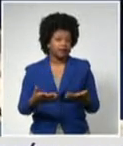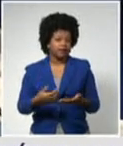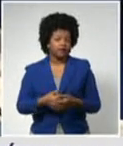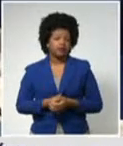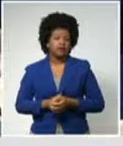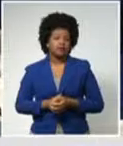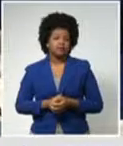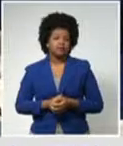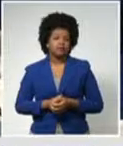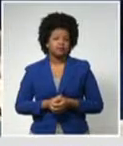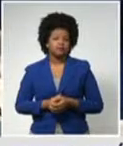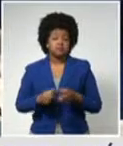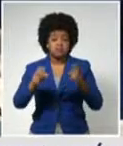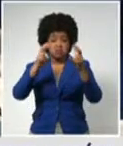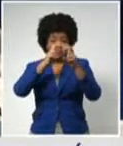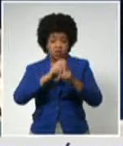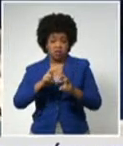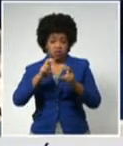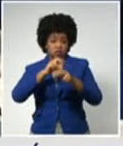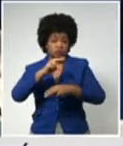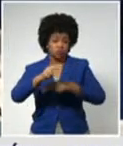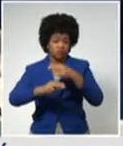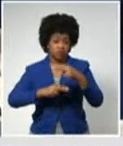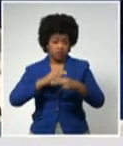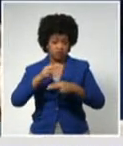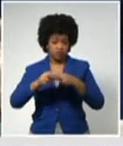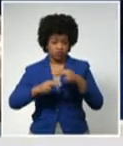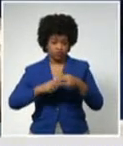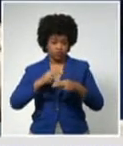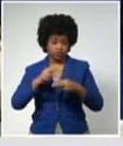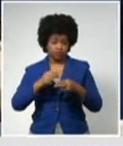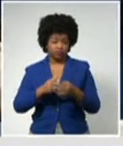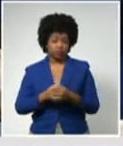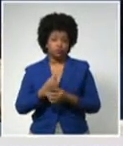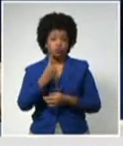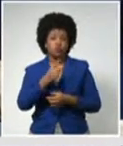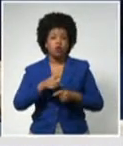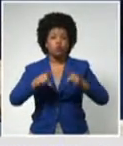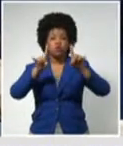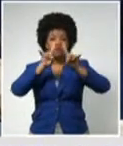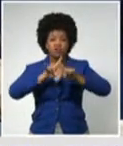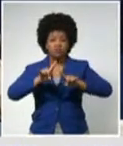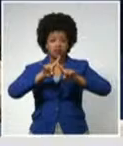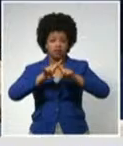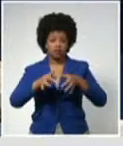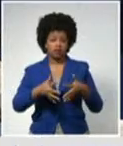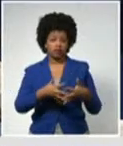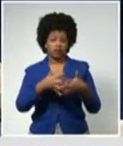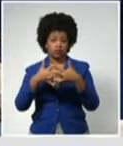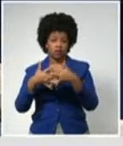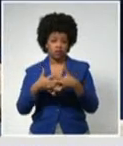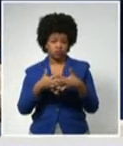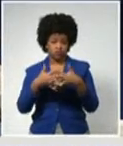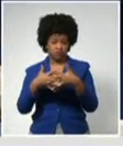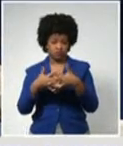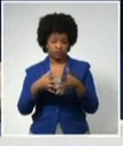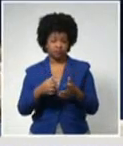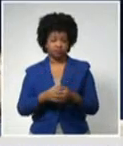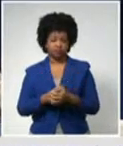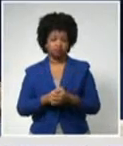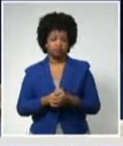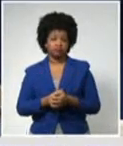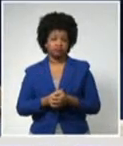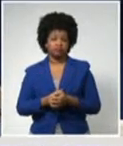en el estudio que se hizo por una universidad norteamericana, por Gran Bretaña, se plantea